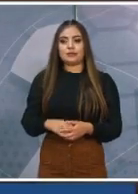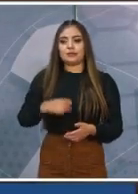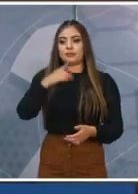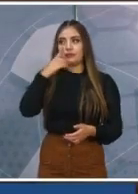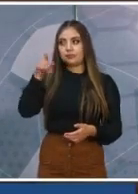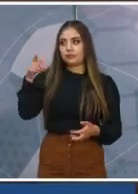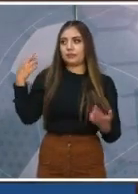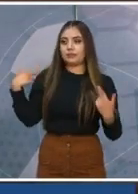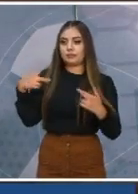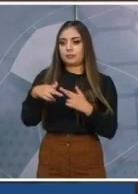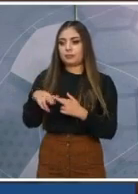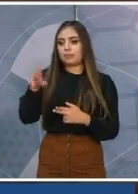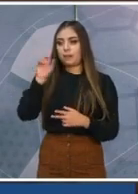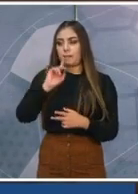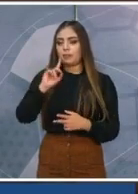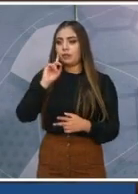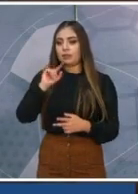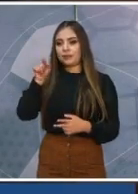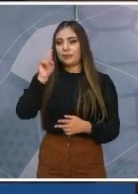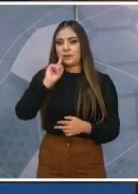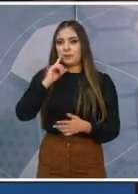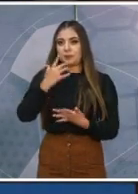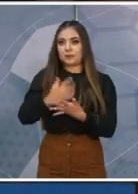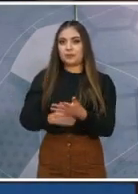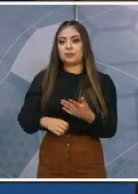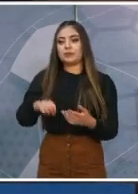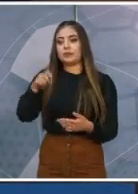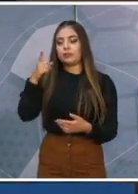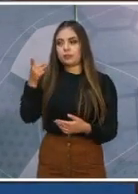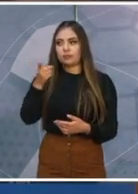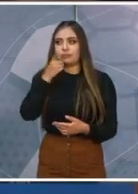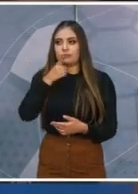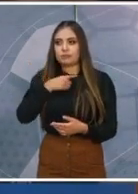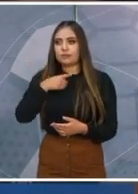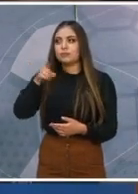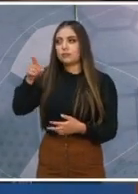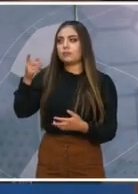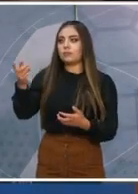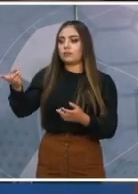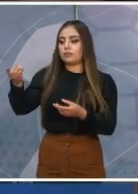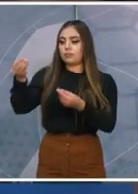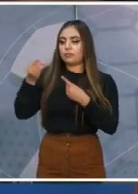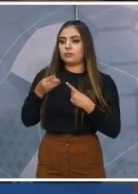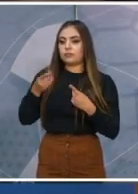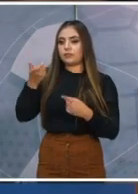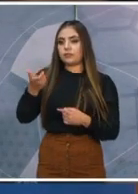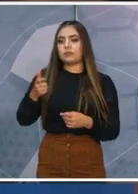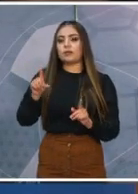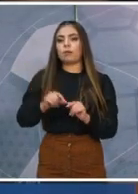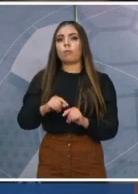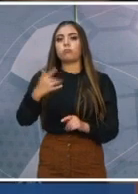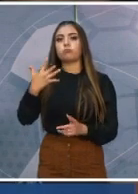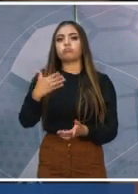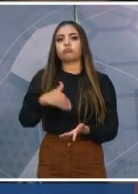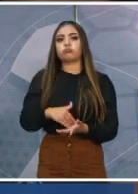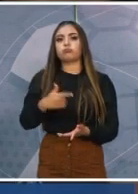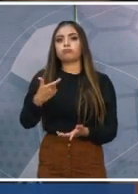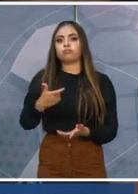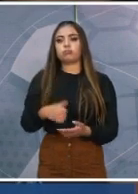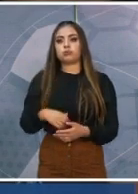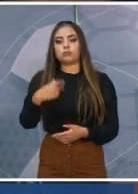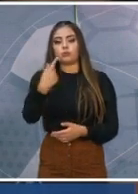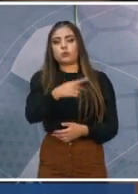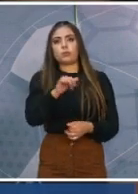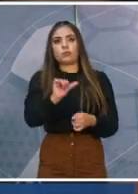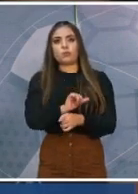para recompensar a la joven con una suma importante de dinero, solo les ofreció 5,000 pesos por un vehículo que estaba avalado por más de